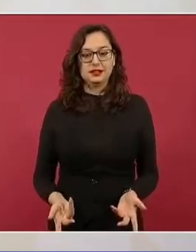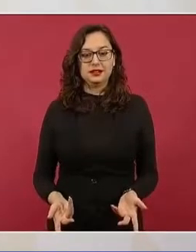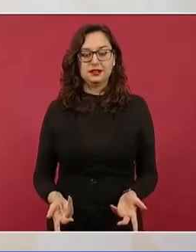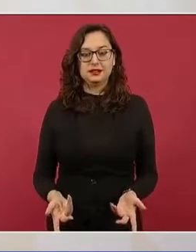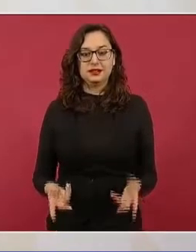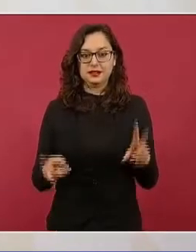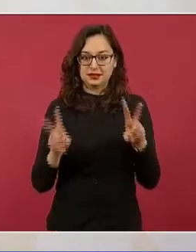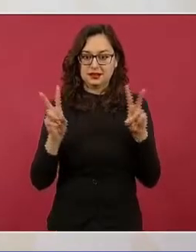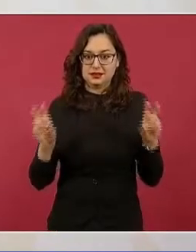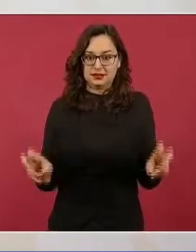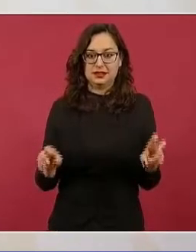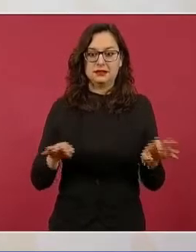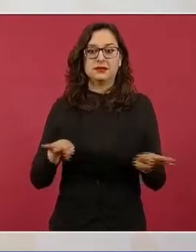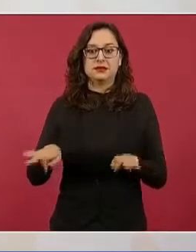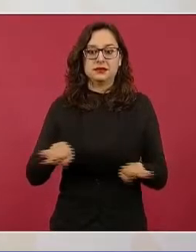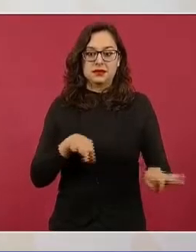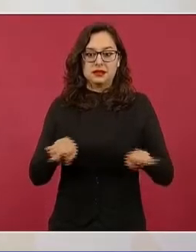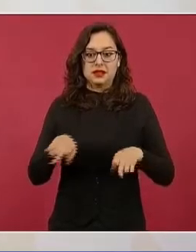con